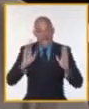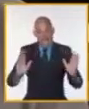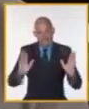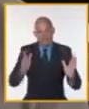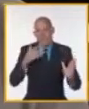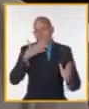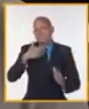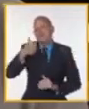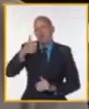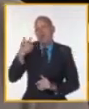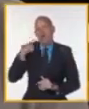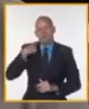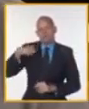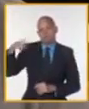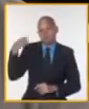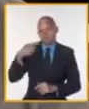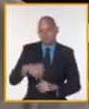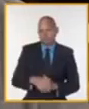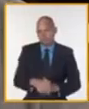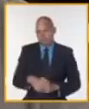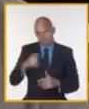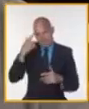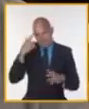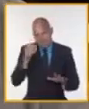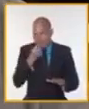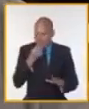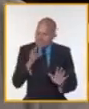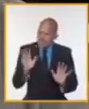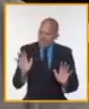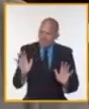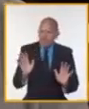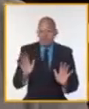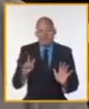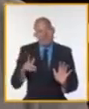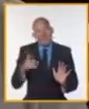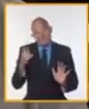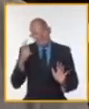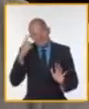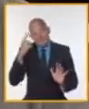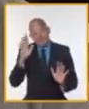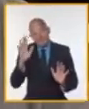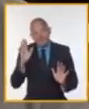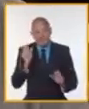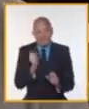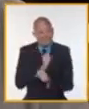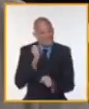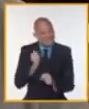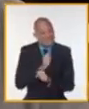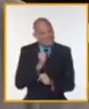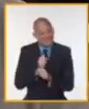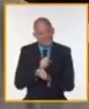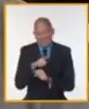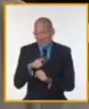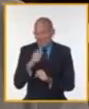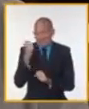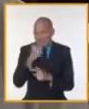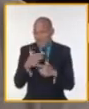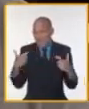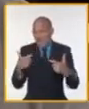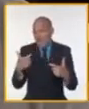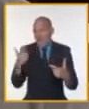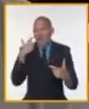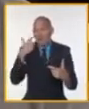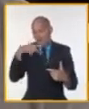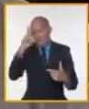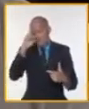que terminamos el año pasado. Yo creo que tenemos condiciones, tenemos que trabajar duro, y la esencia está en la intersectorialidad, en el trabajo